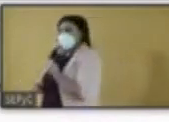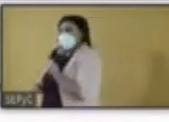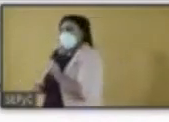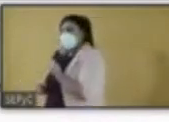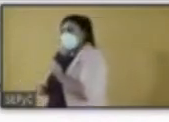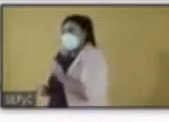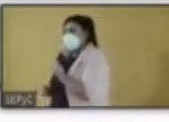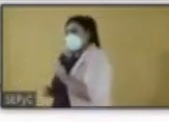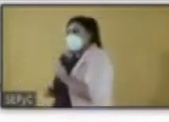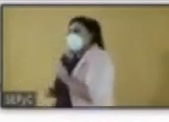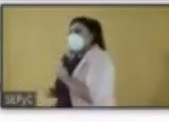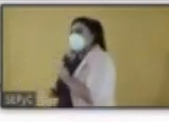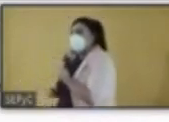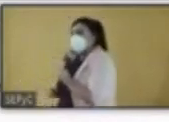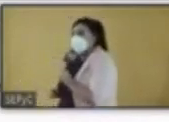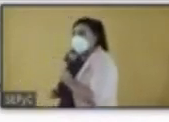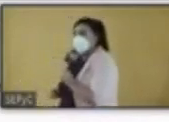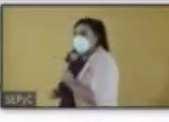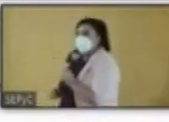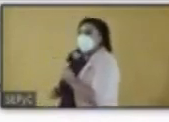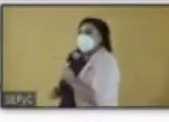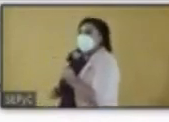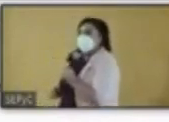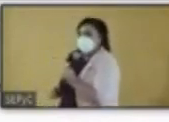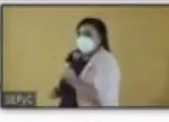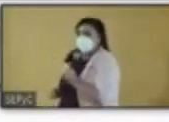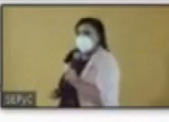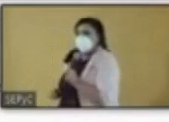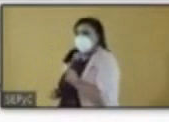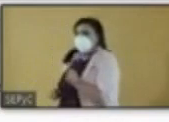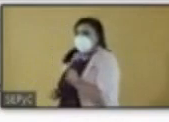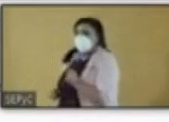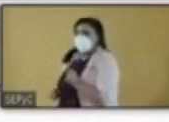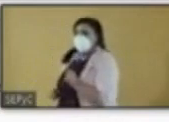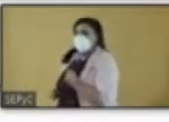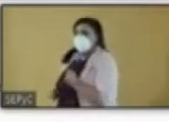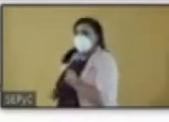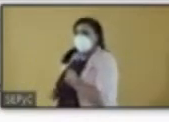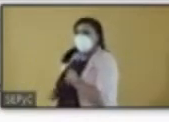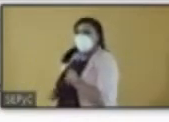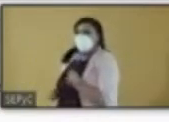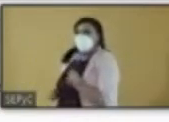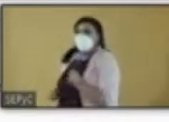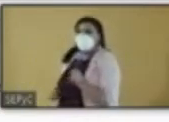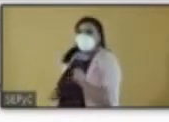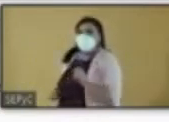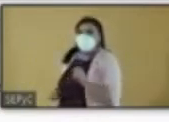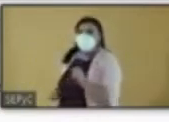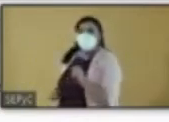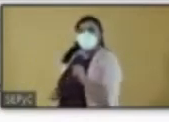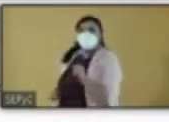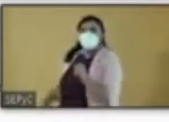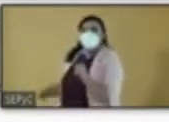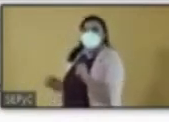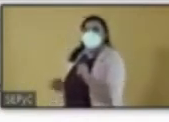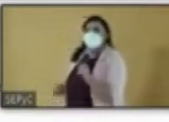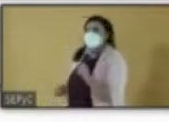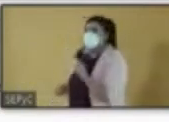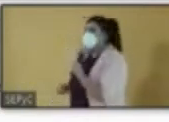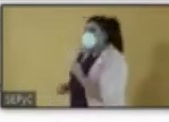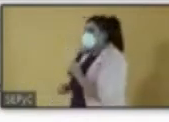del declarante. Para el caso de quienes presentan declaración patrimonial simplificada, únicamente se les requerirá información